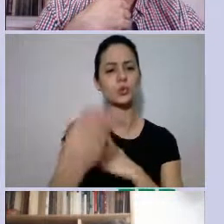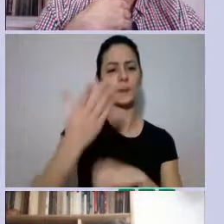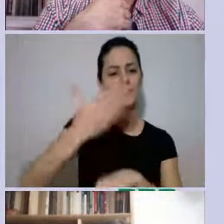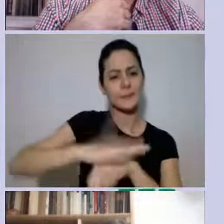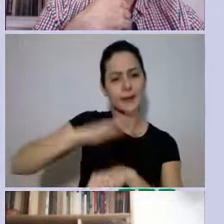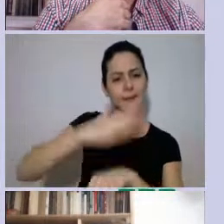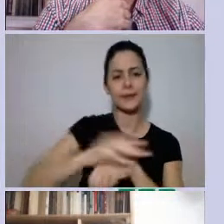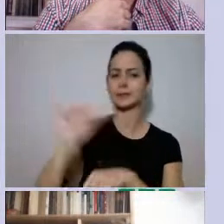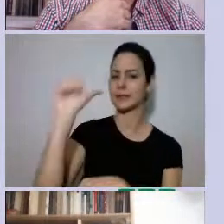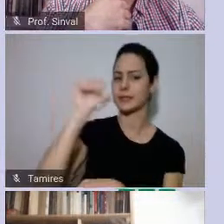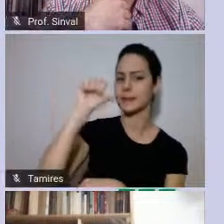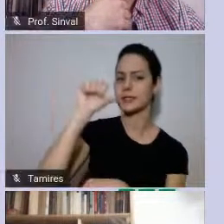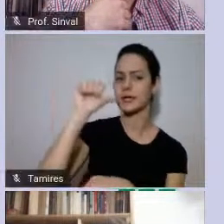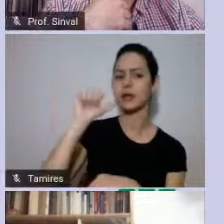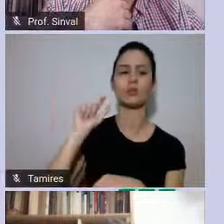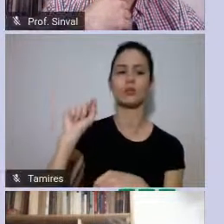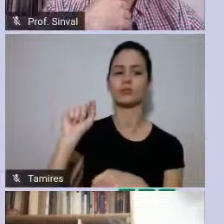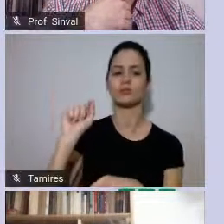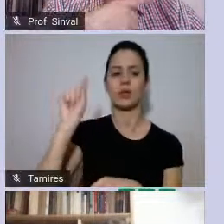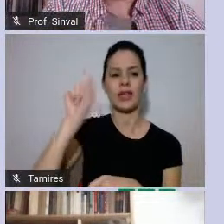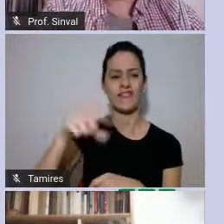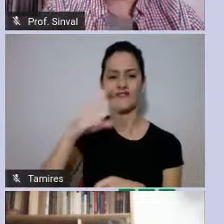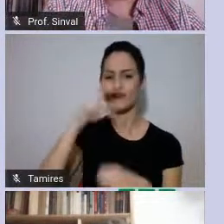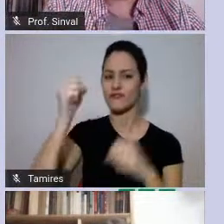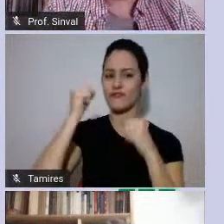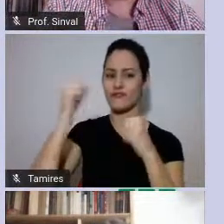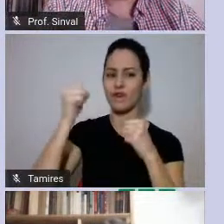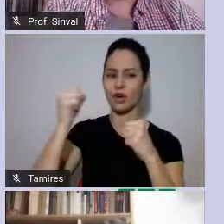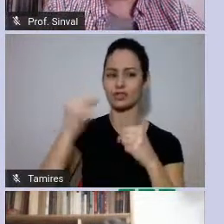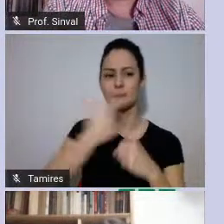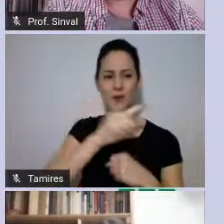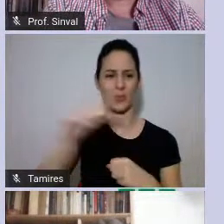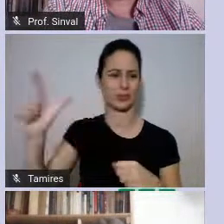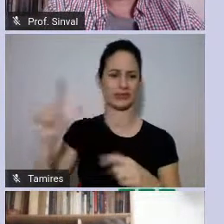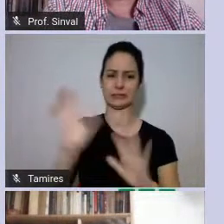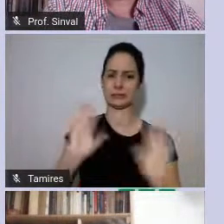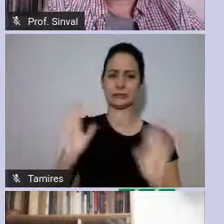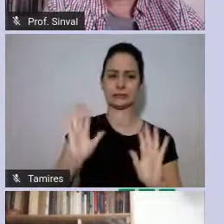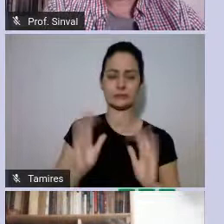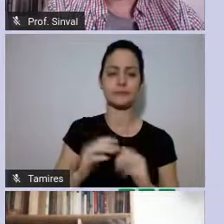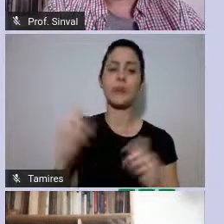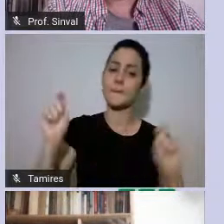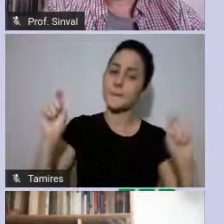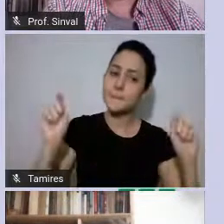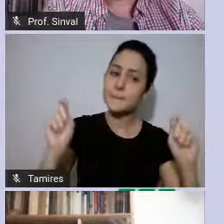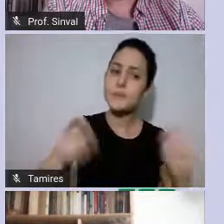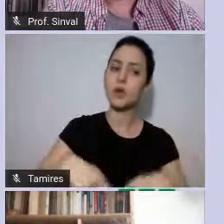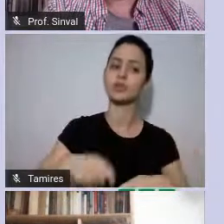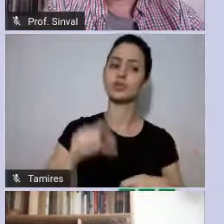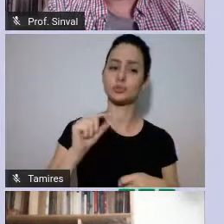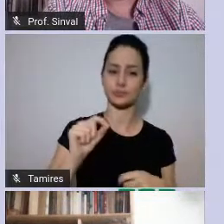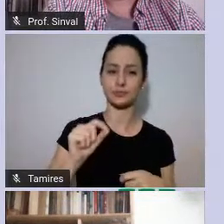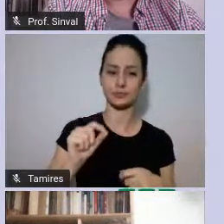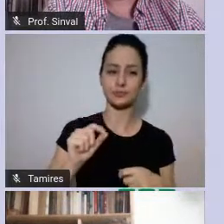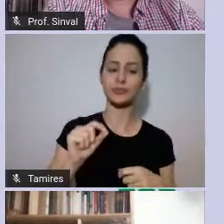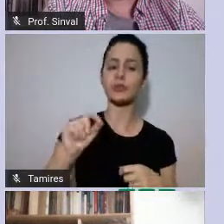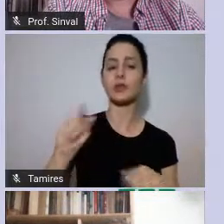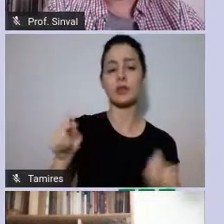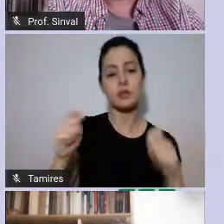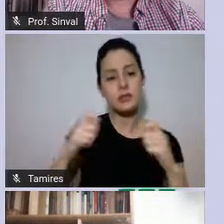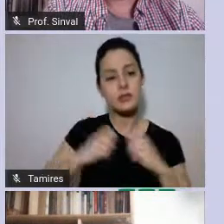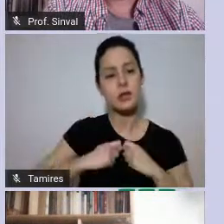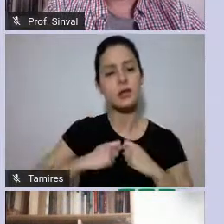bebida eran fuertes para las demás personas, permitiéndose, o sea, contemplando tan